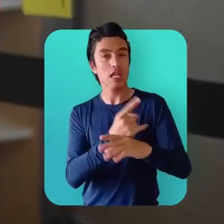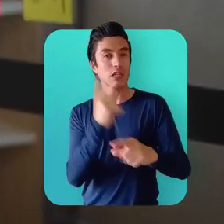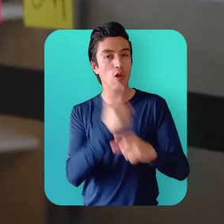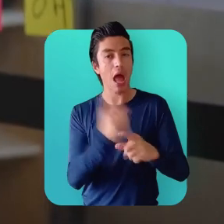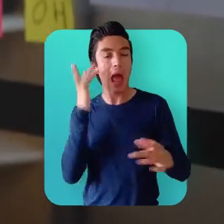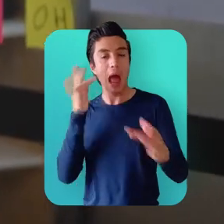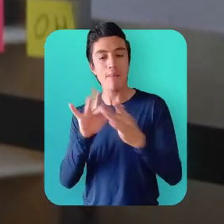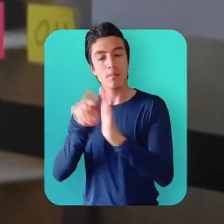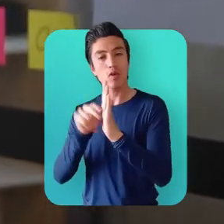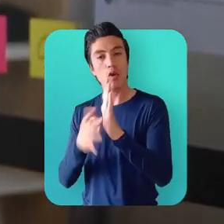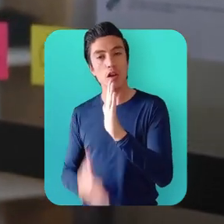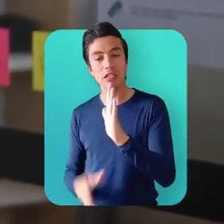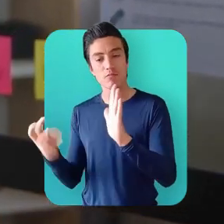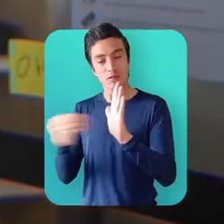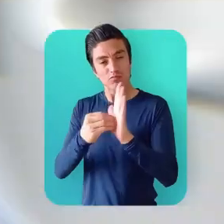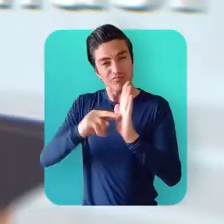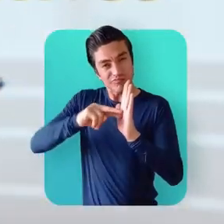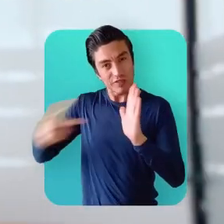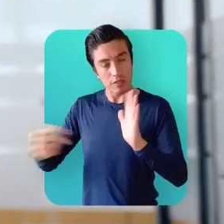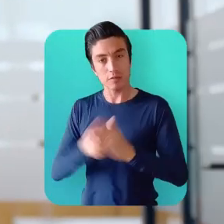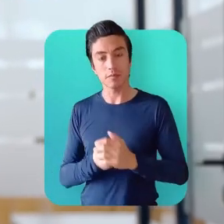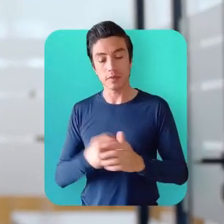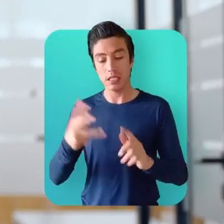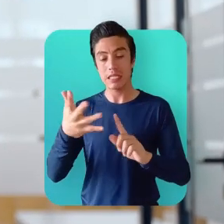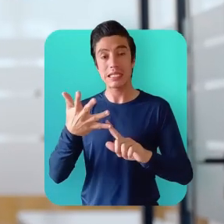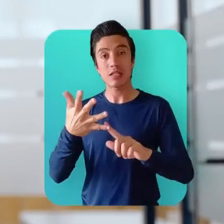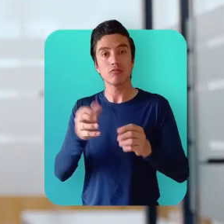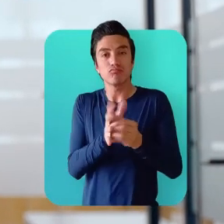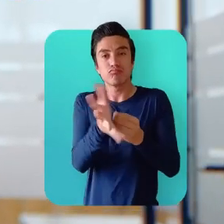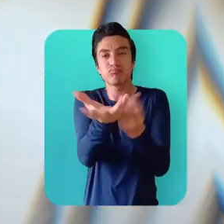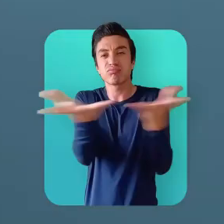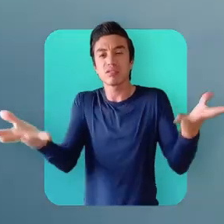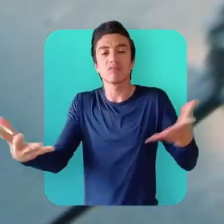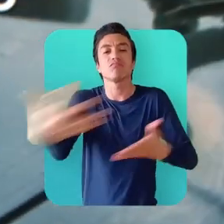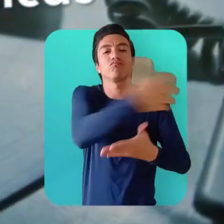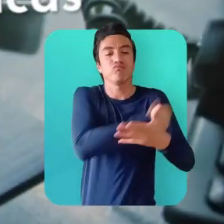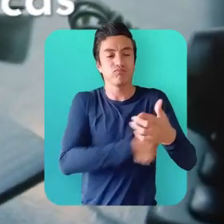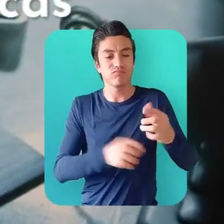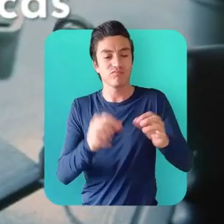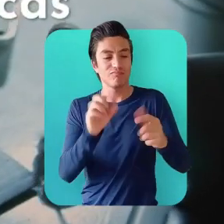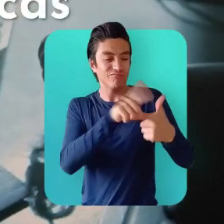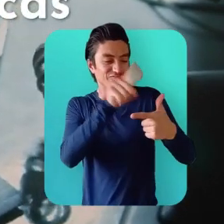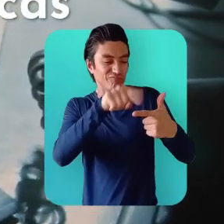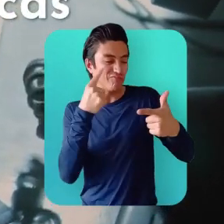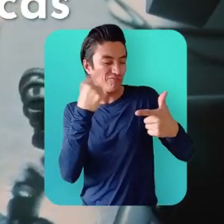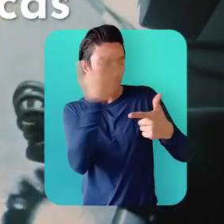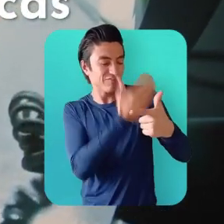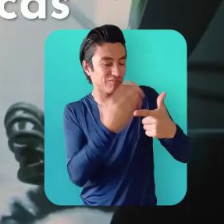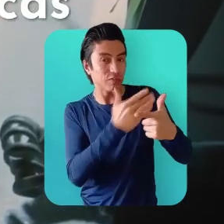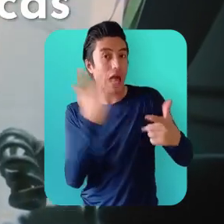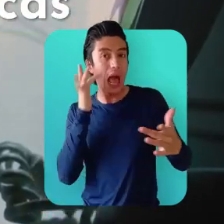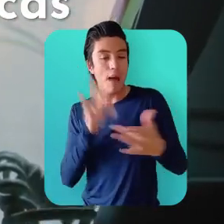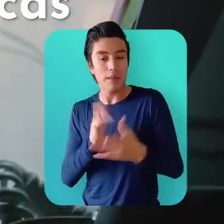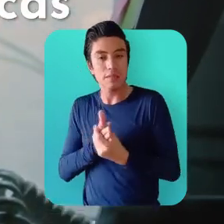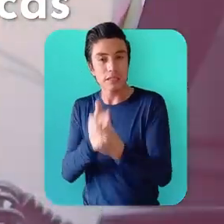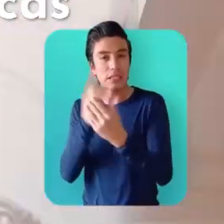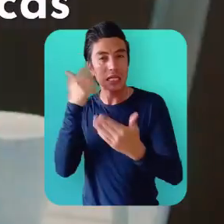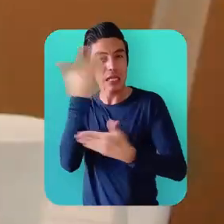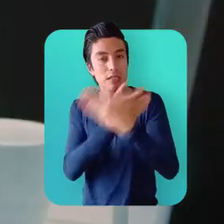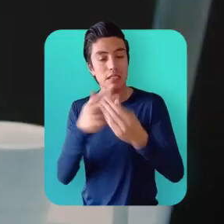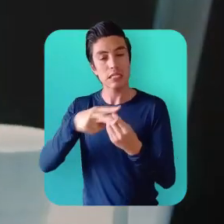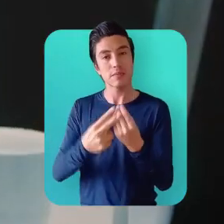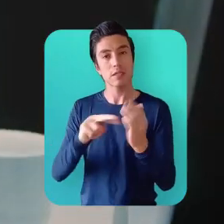con protocolos y manuales técnicos y sistematizar datos masivos de acuerdo con métodos de analítica y herramientas